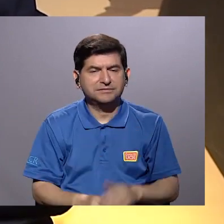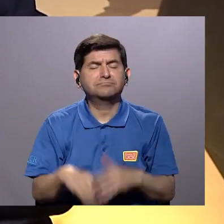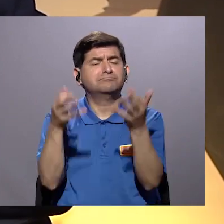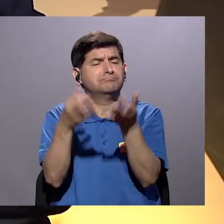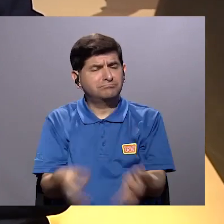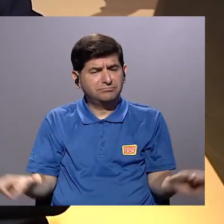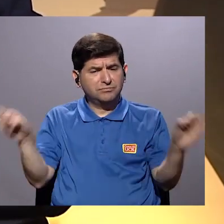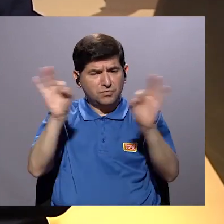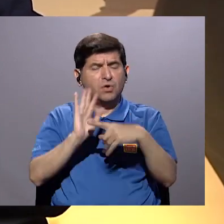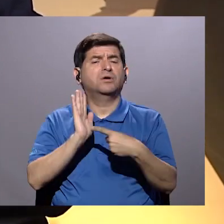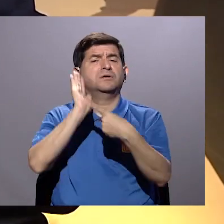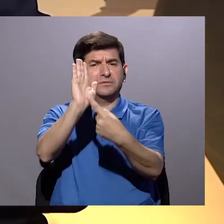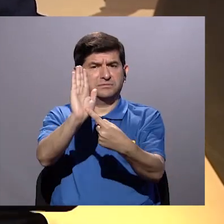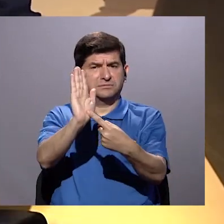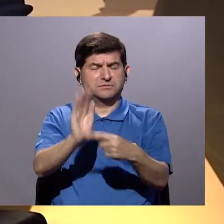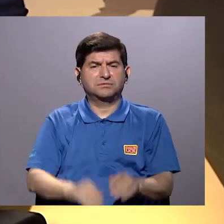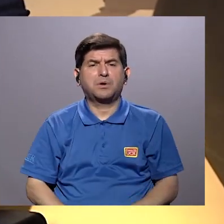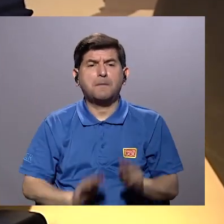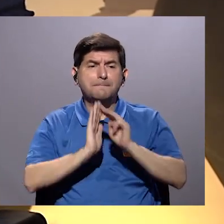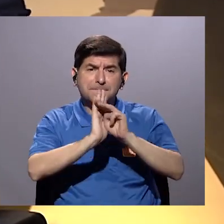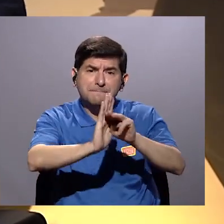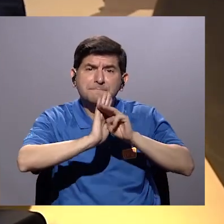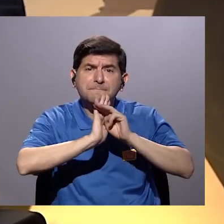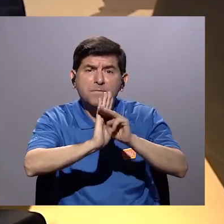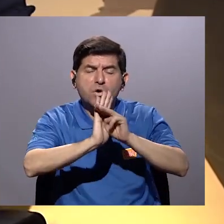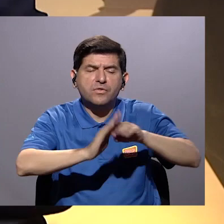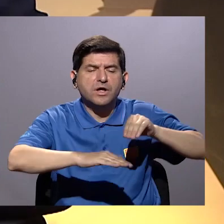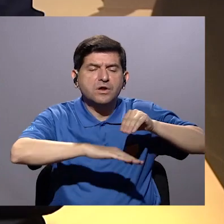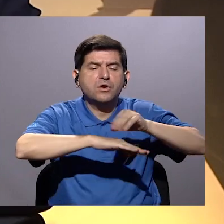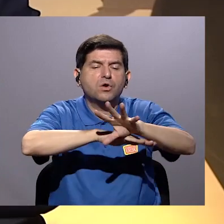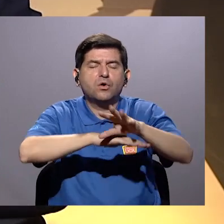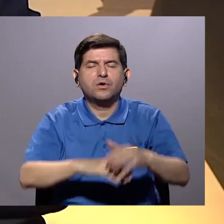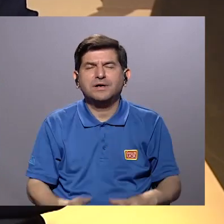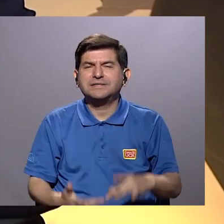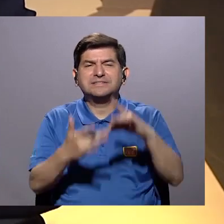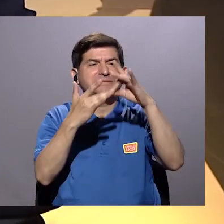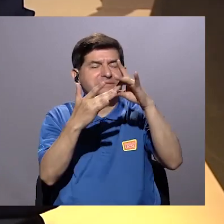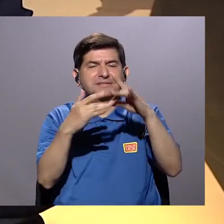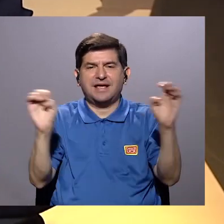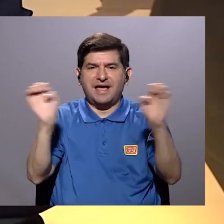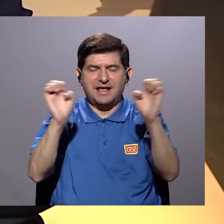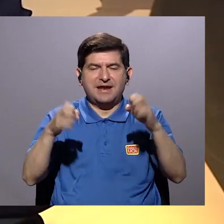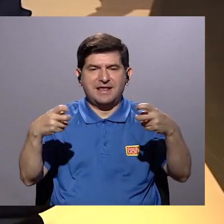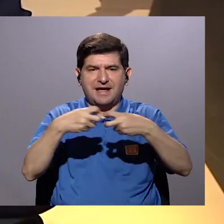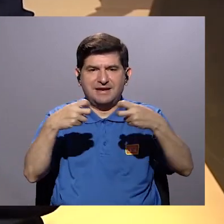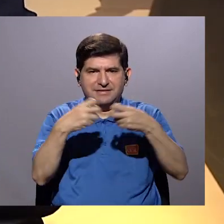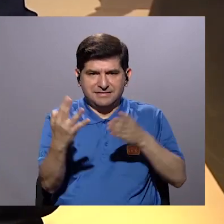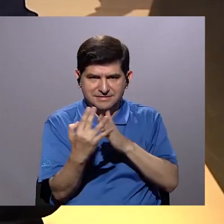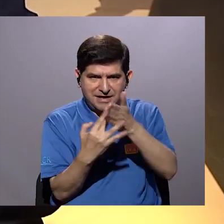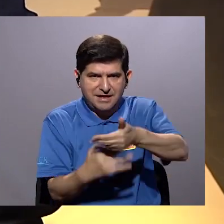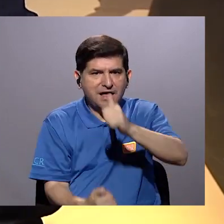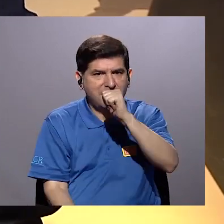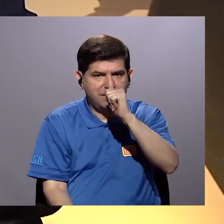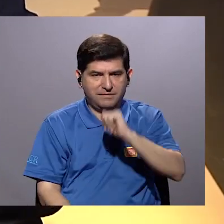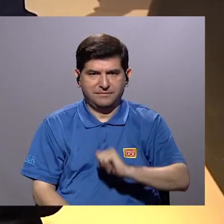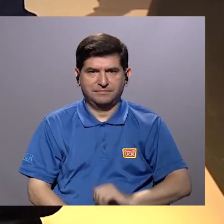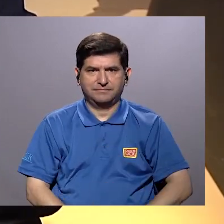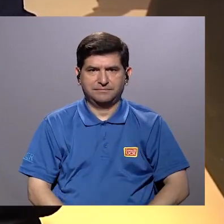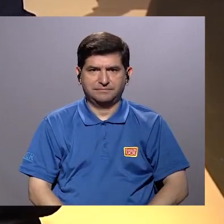importante rescatar ahí que nuestro modelo ha sido orientado fundamentalmente hasta la energía hidroeléctrica, ¿verdad?